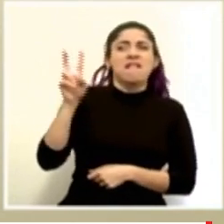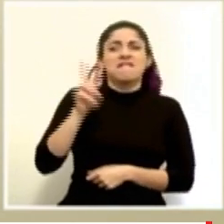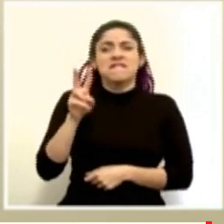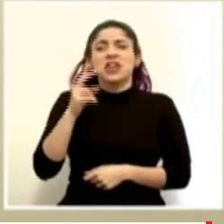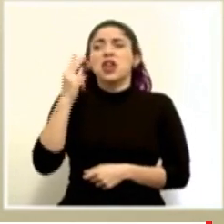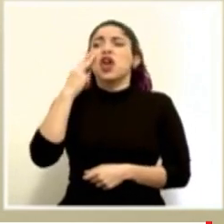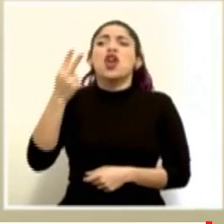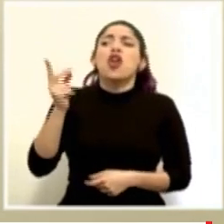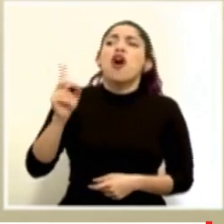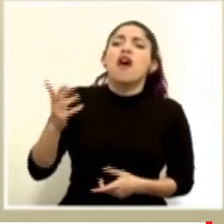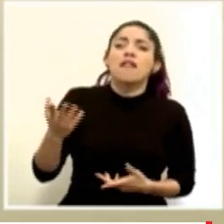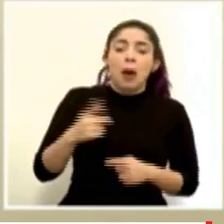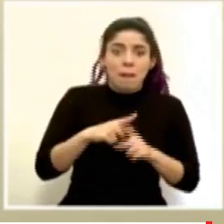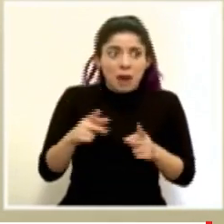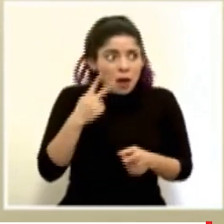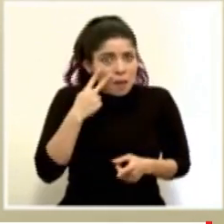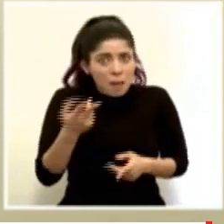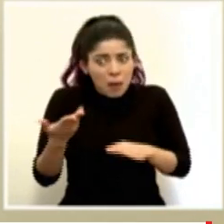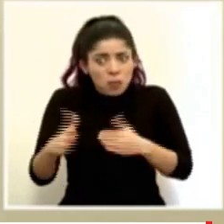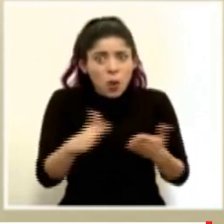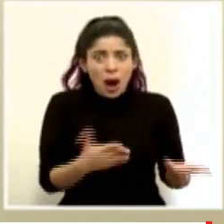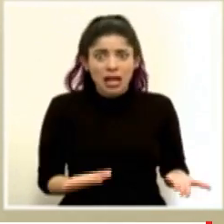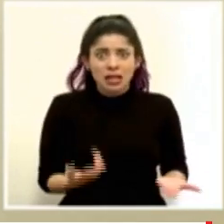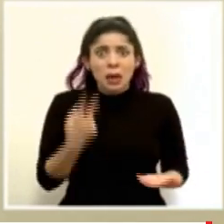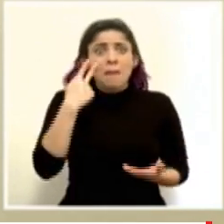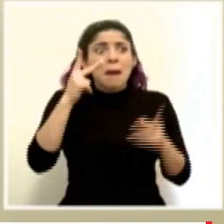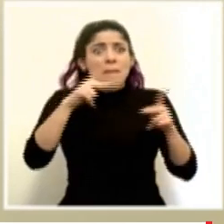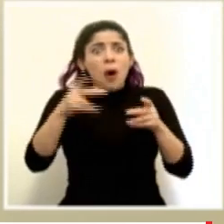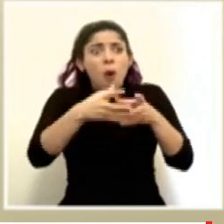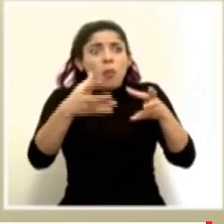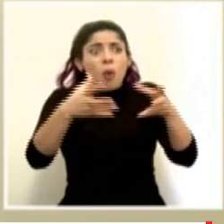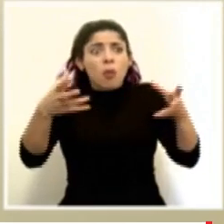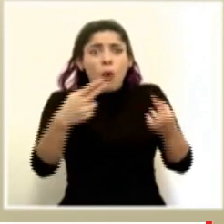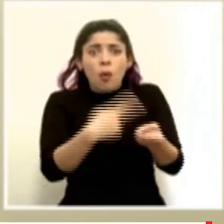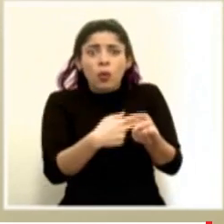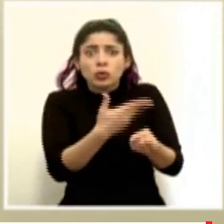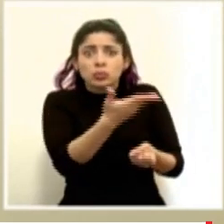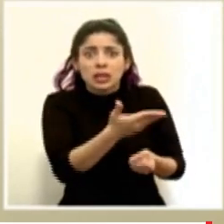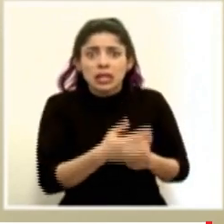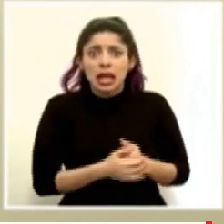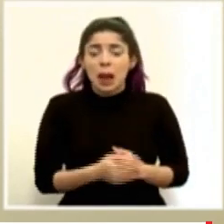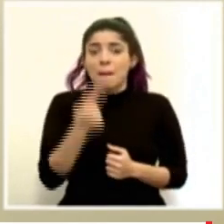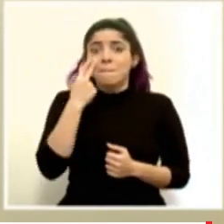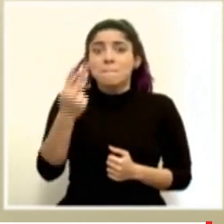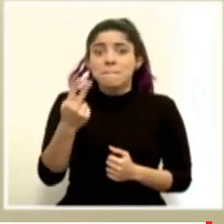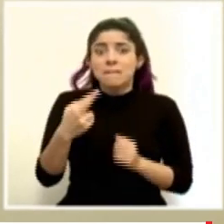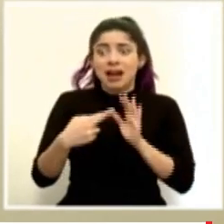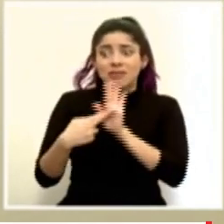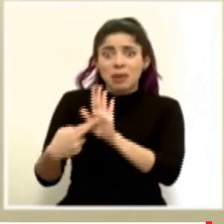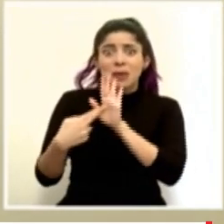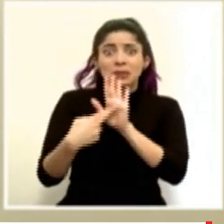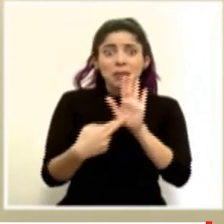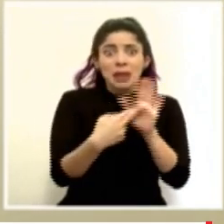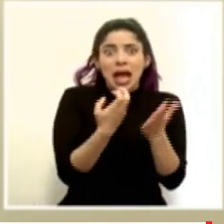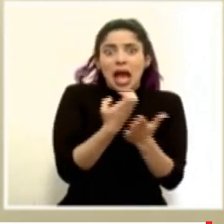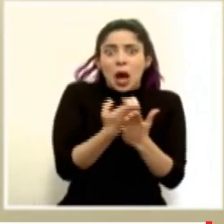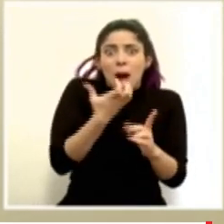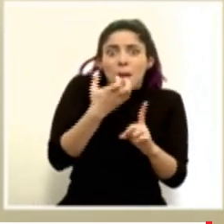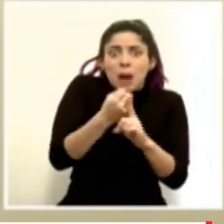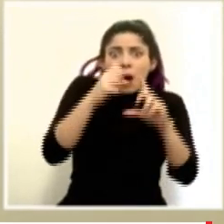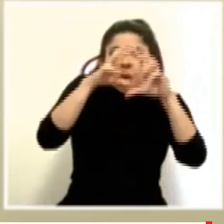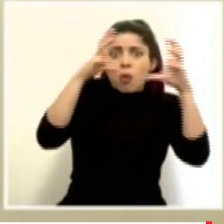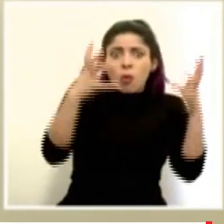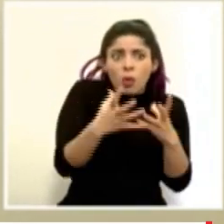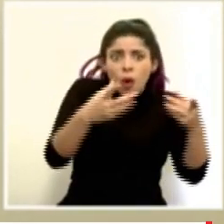no estamos viendo, pero sí estamos viendo los fallecimientos, estamos viendo los internamientos, estamos viendo todo lo que ha representado esto en la economía a nivel